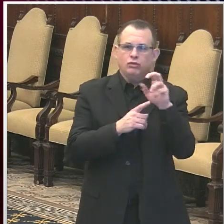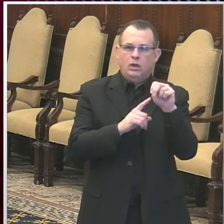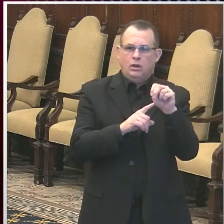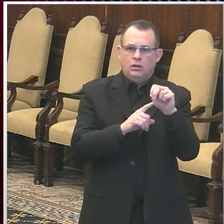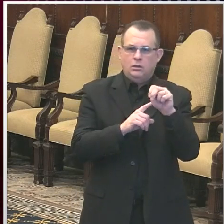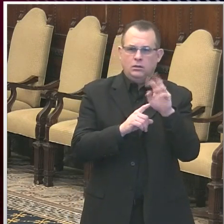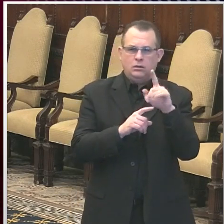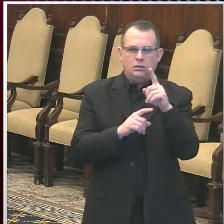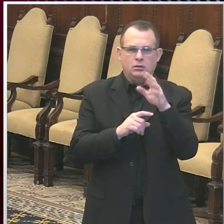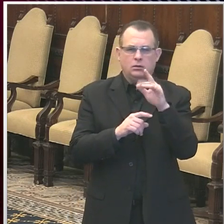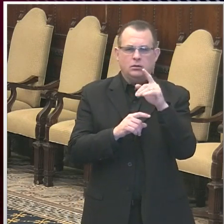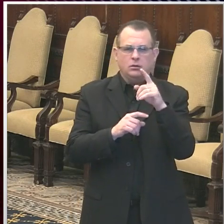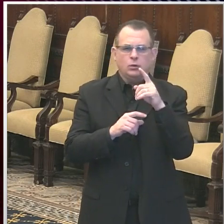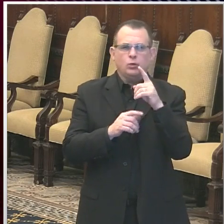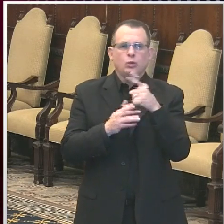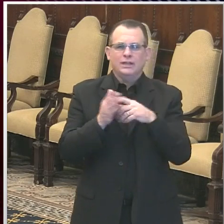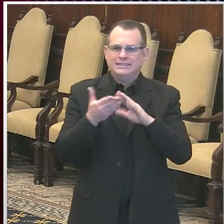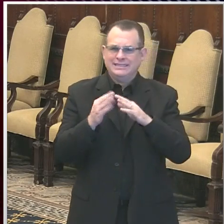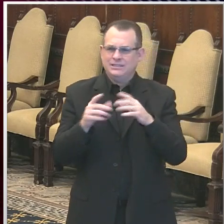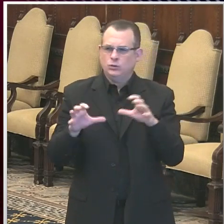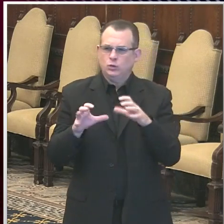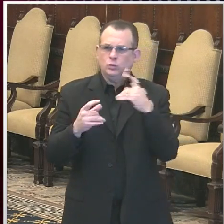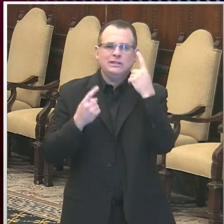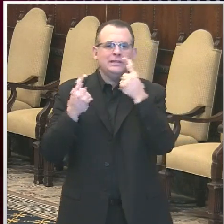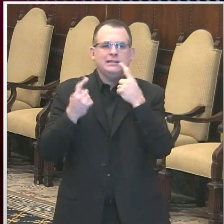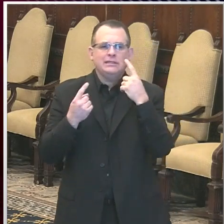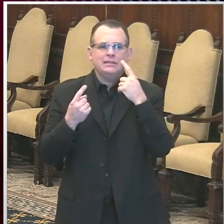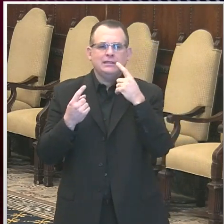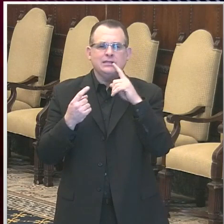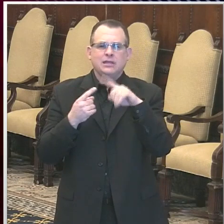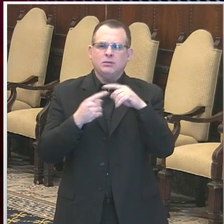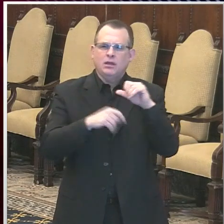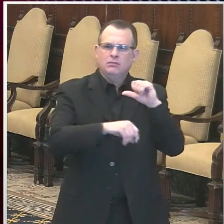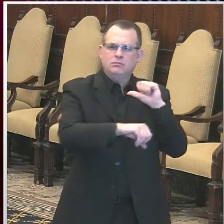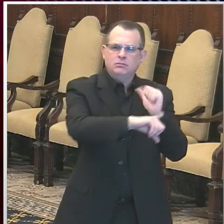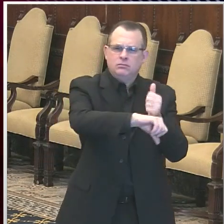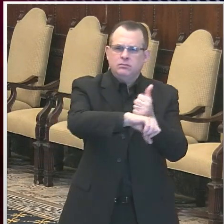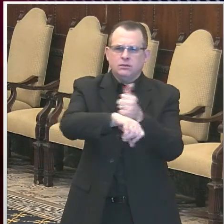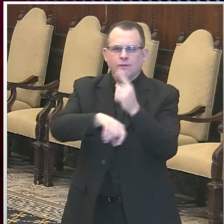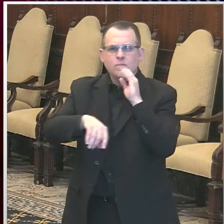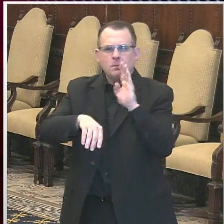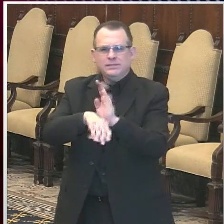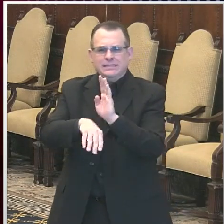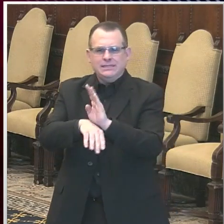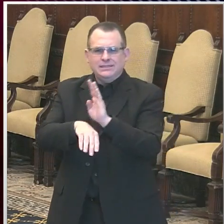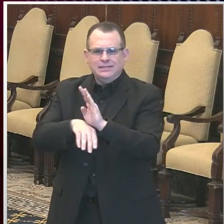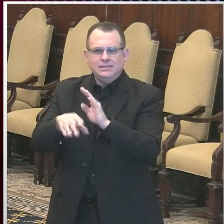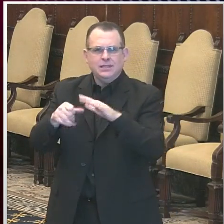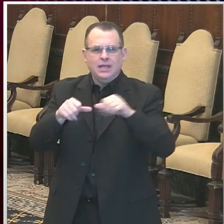city contemplating, or what security protocols are being put in place for these commercial corridors in the city?